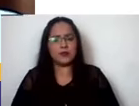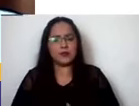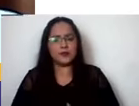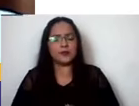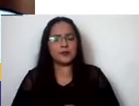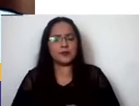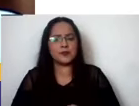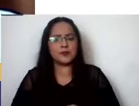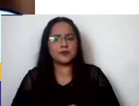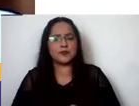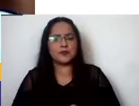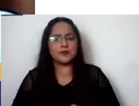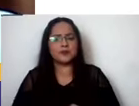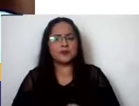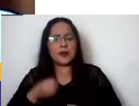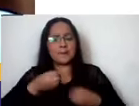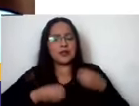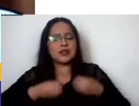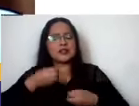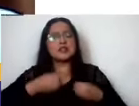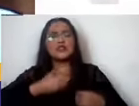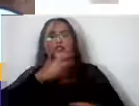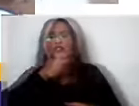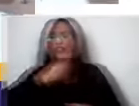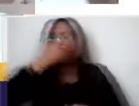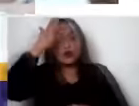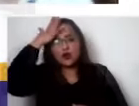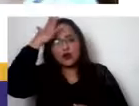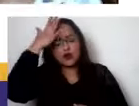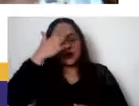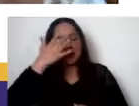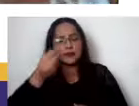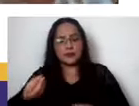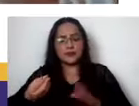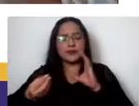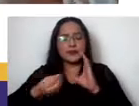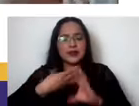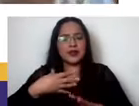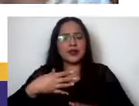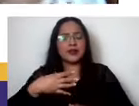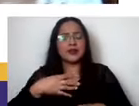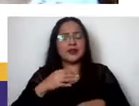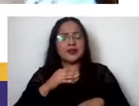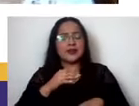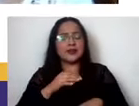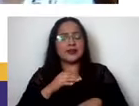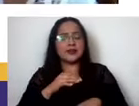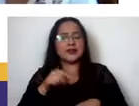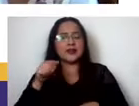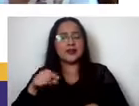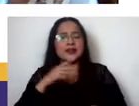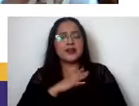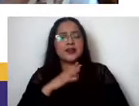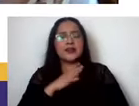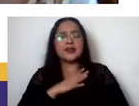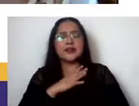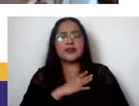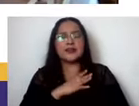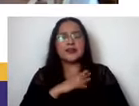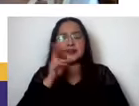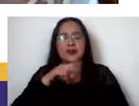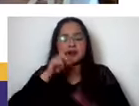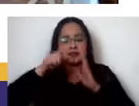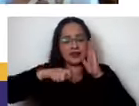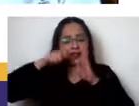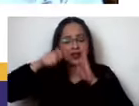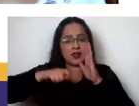Un amigo ministro me mandó ayer un video muy interesante de lo que implica que tenemos